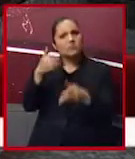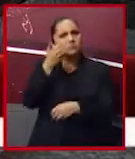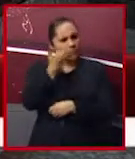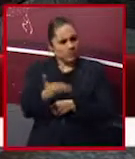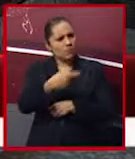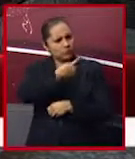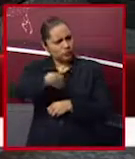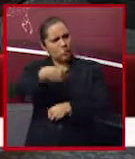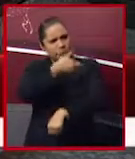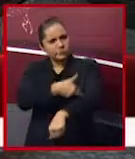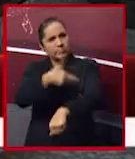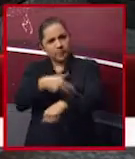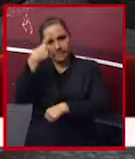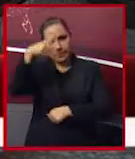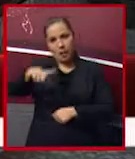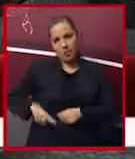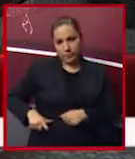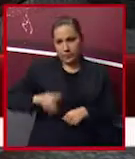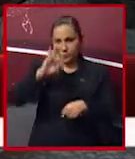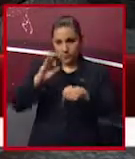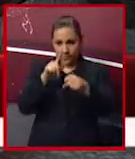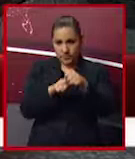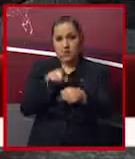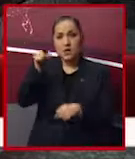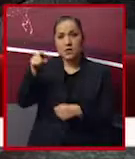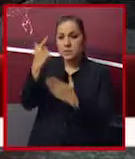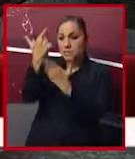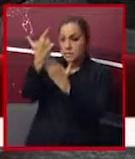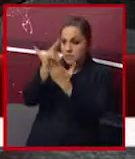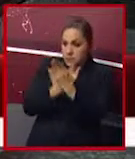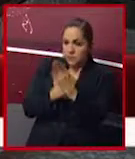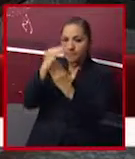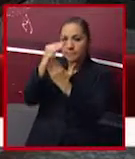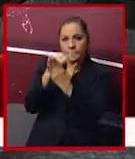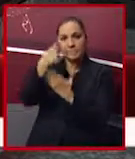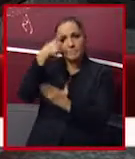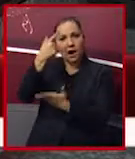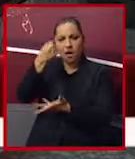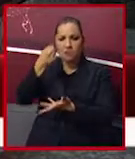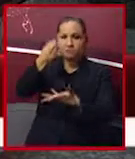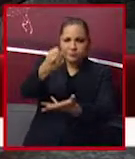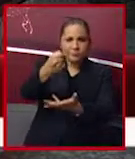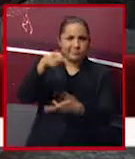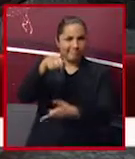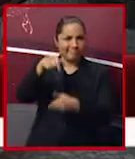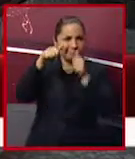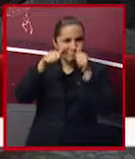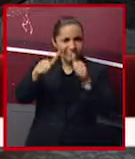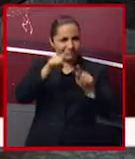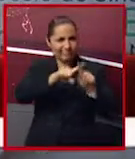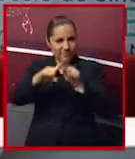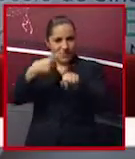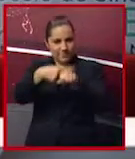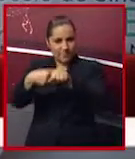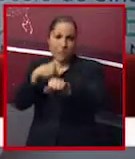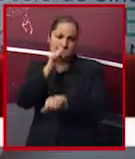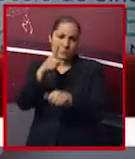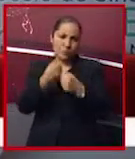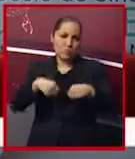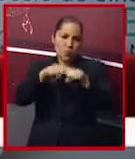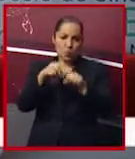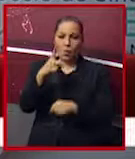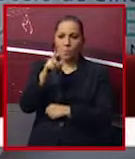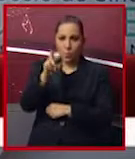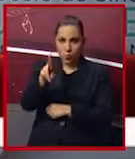sea incluida esta enfermedad dentro de los gastos catastróficos del Seguro Popular y que también los mexicanos